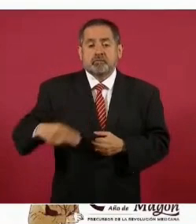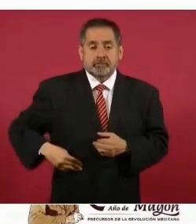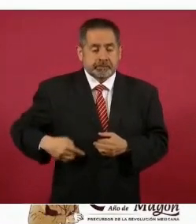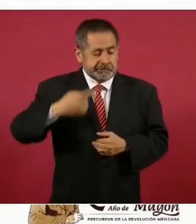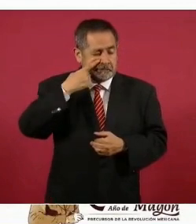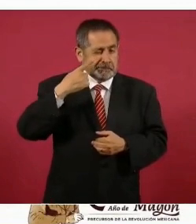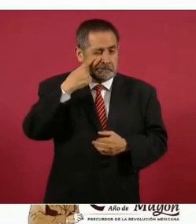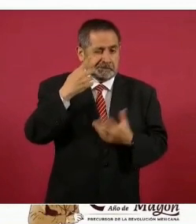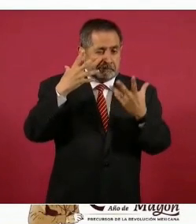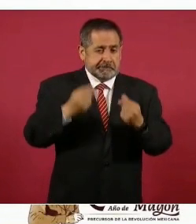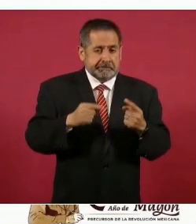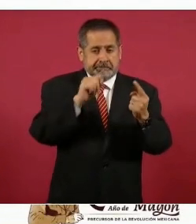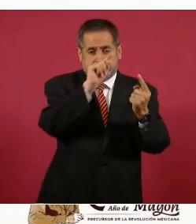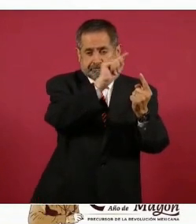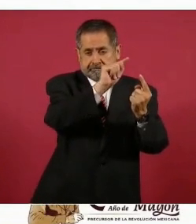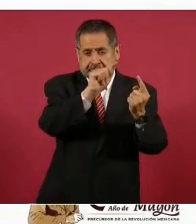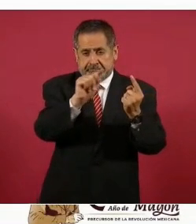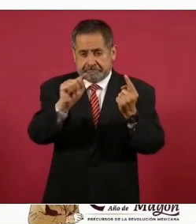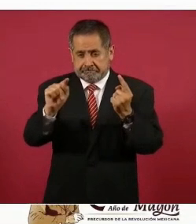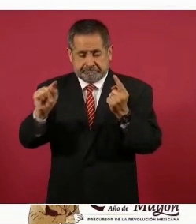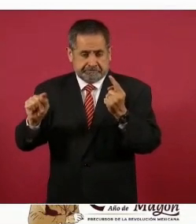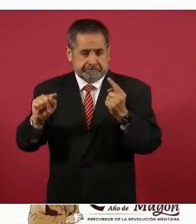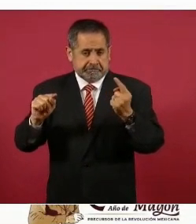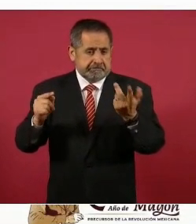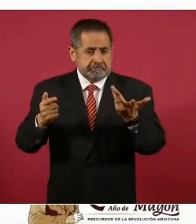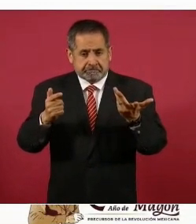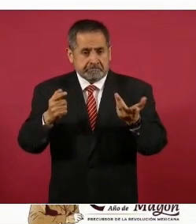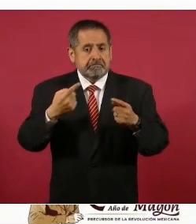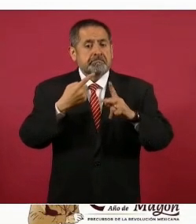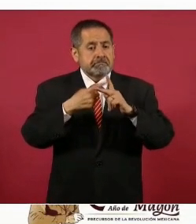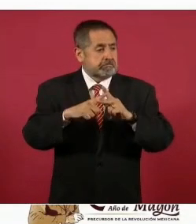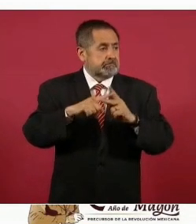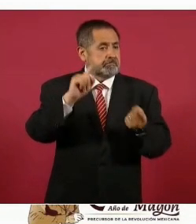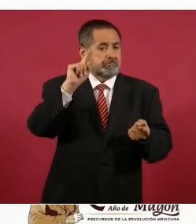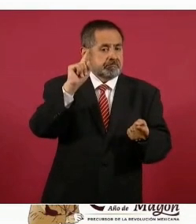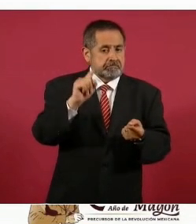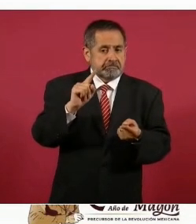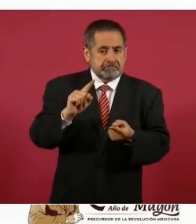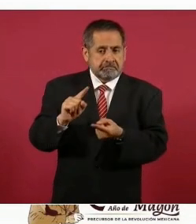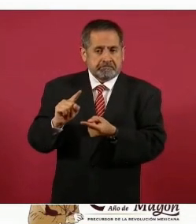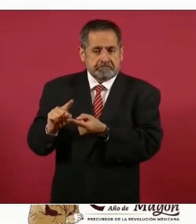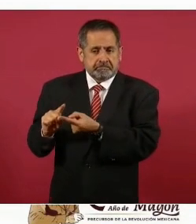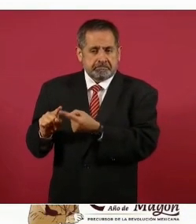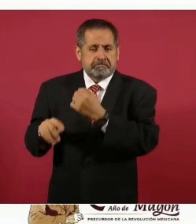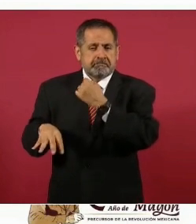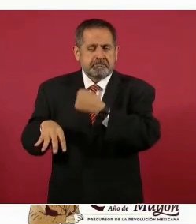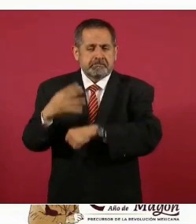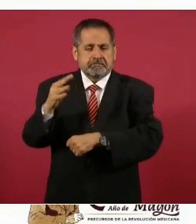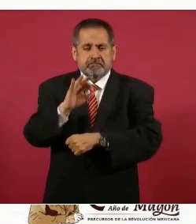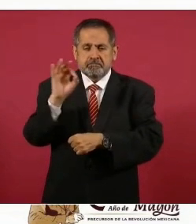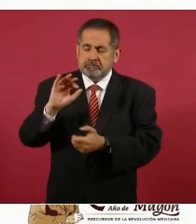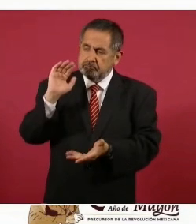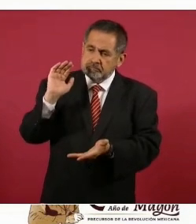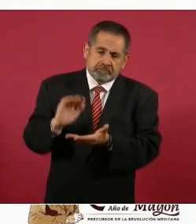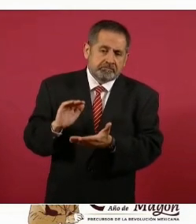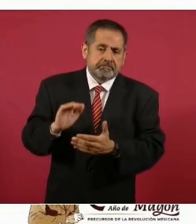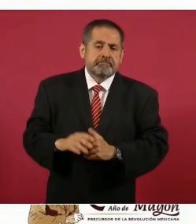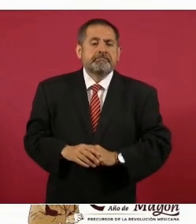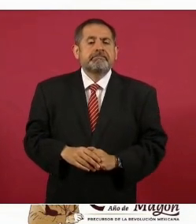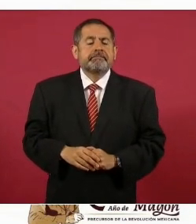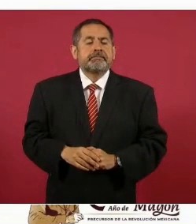concentra una gran parte de ellos tiene una reducción de 14%. adelante